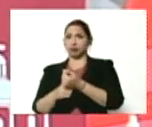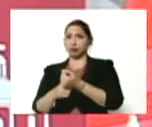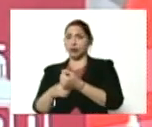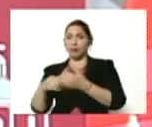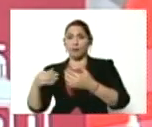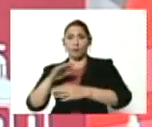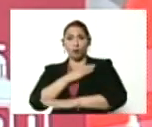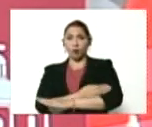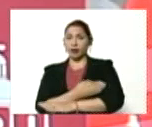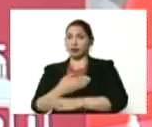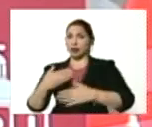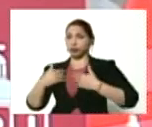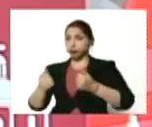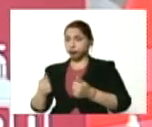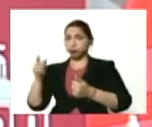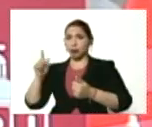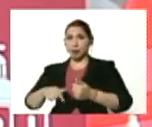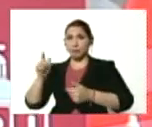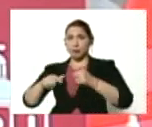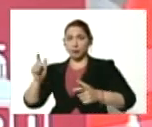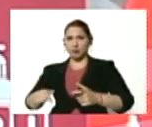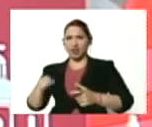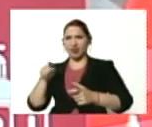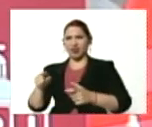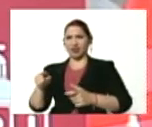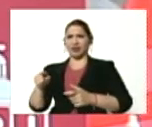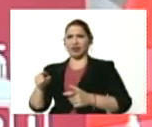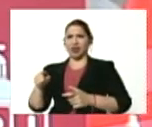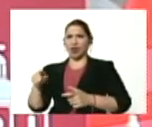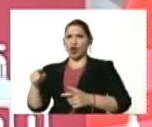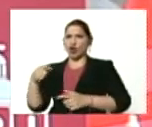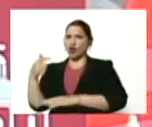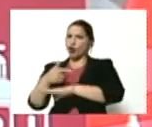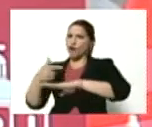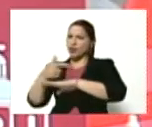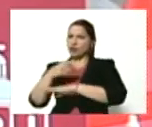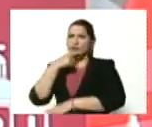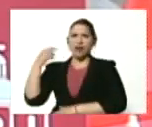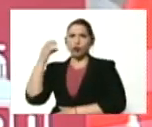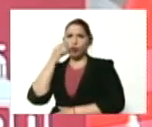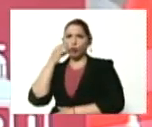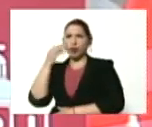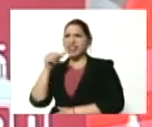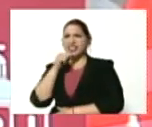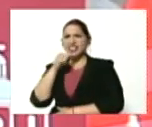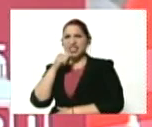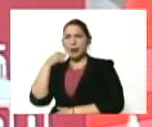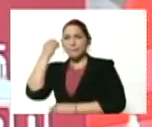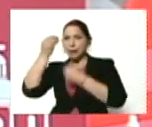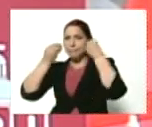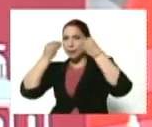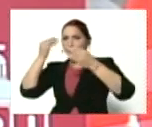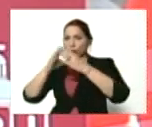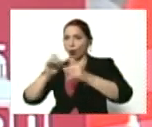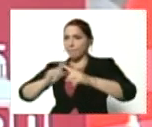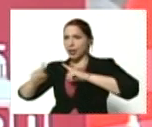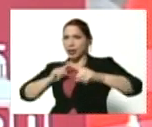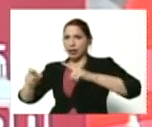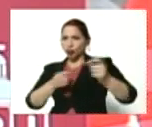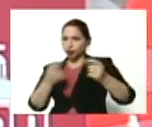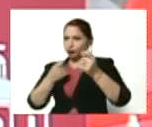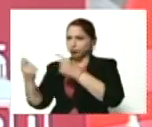seguridad si era precisamente el gobierno de Iván Duque quien estaba detrás de todo el aparato logístico,